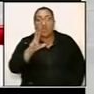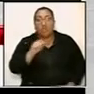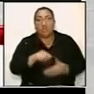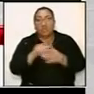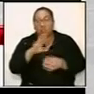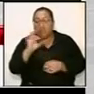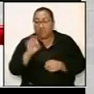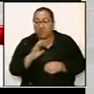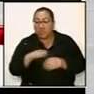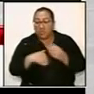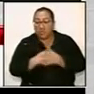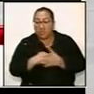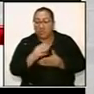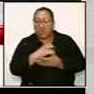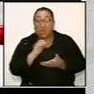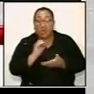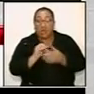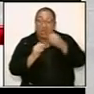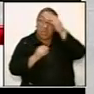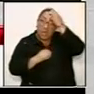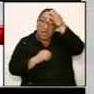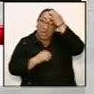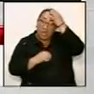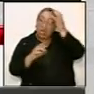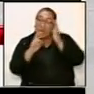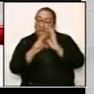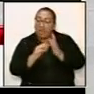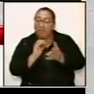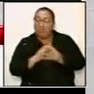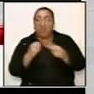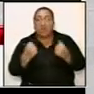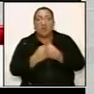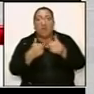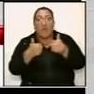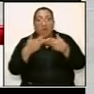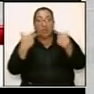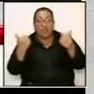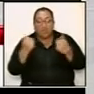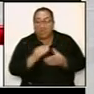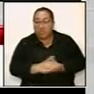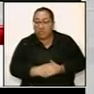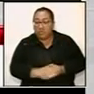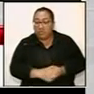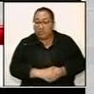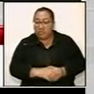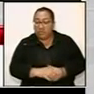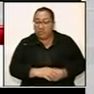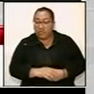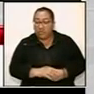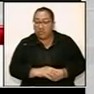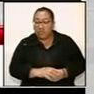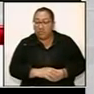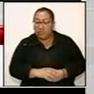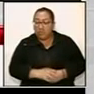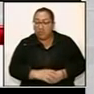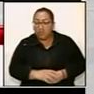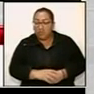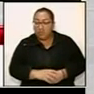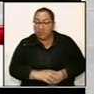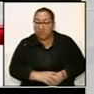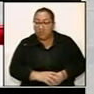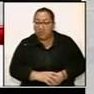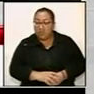43.5%, siendo la ciudad más, la región más afectada, la de Amazonas, si puede pasar la diapositiva,